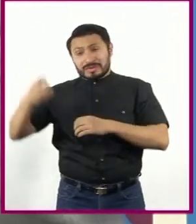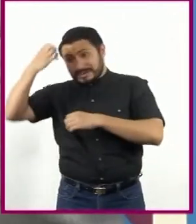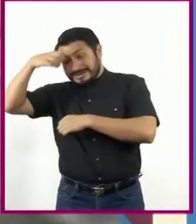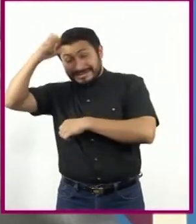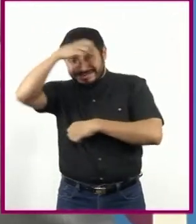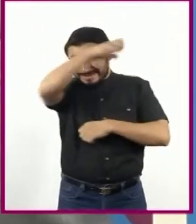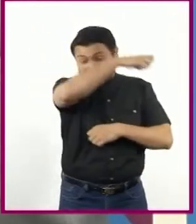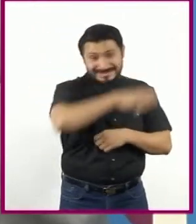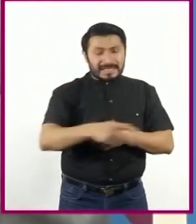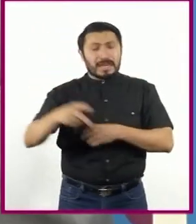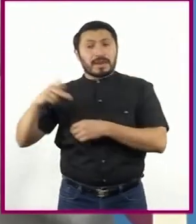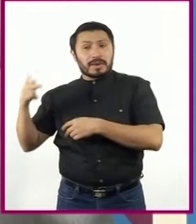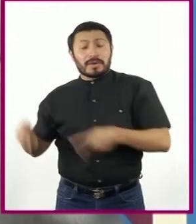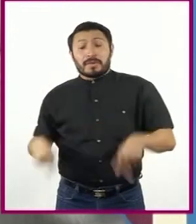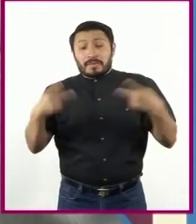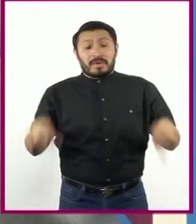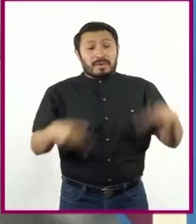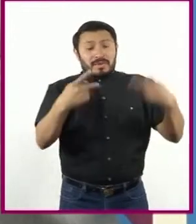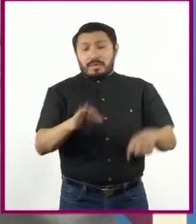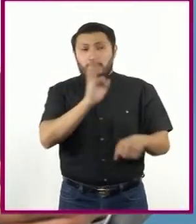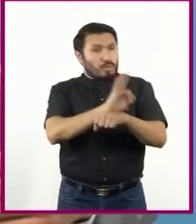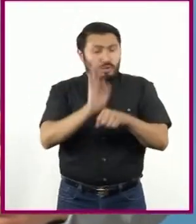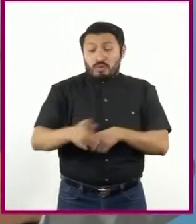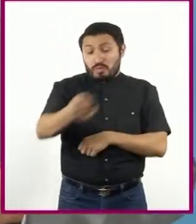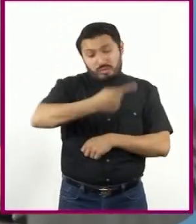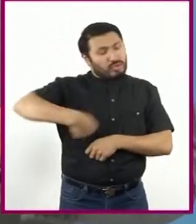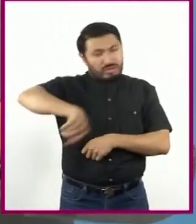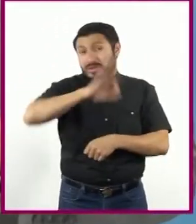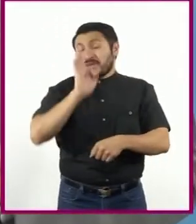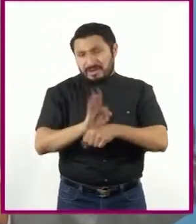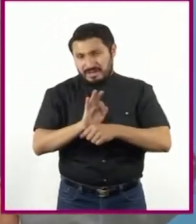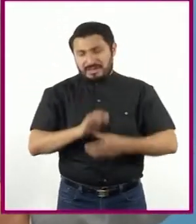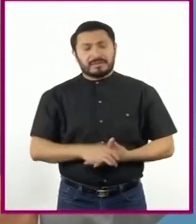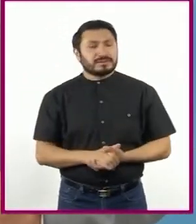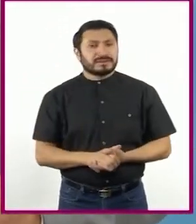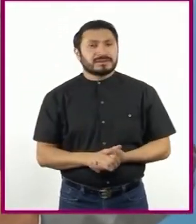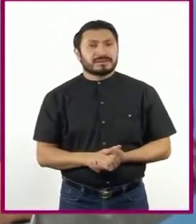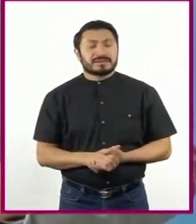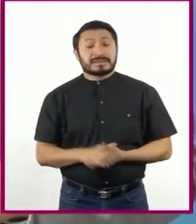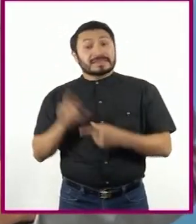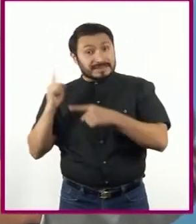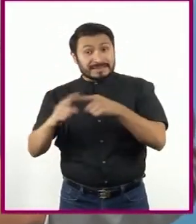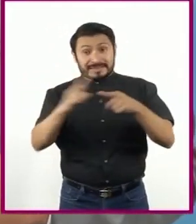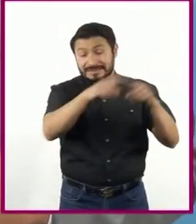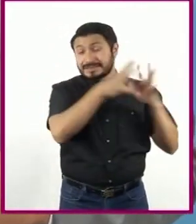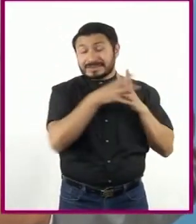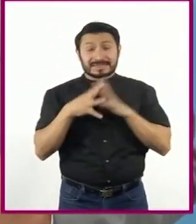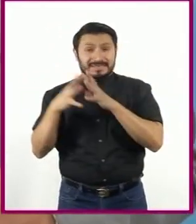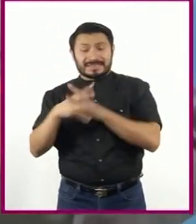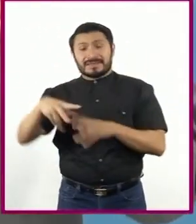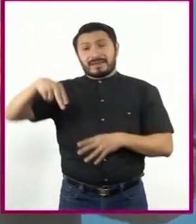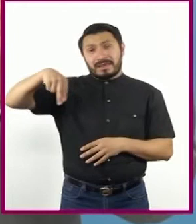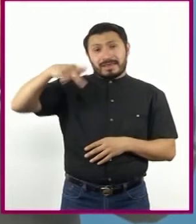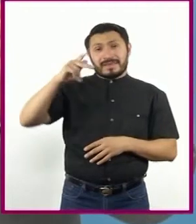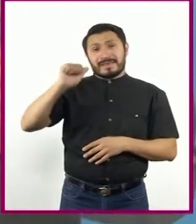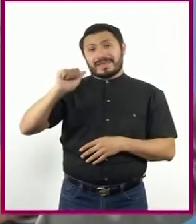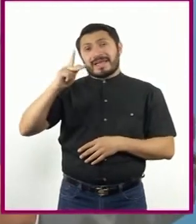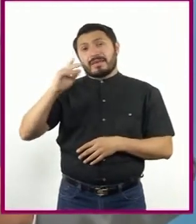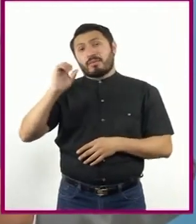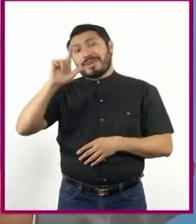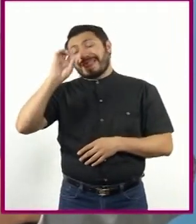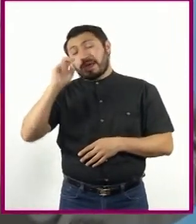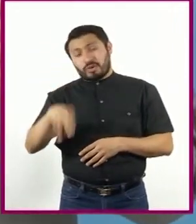sus comerciantes e industriales. En diversas guerras, Bonaparte se enfrentó a